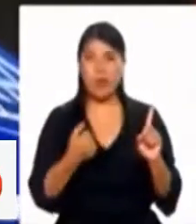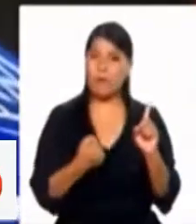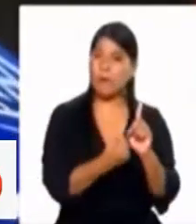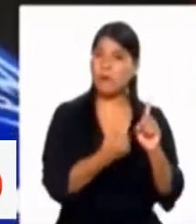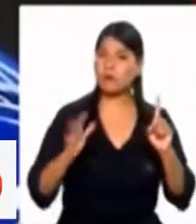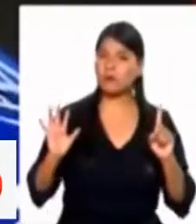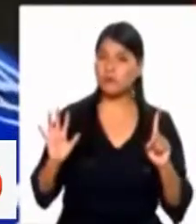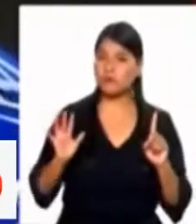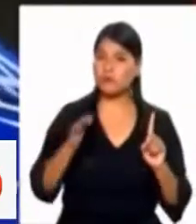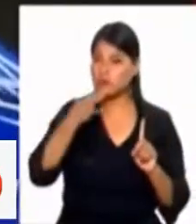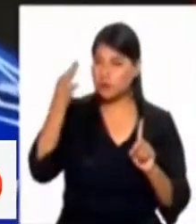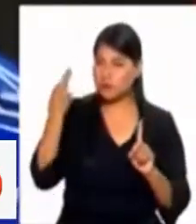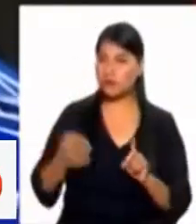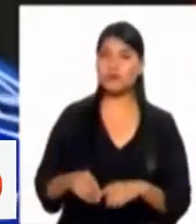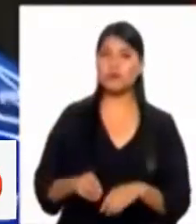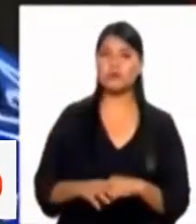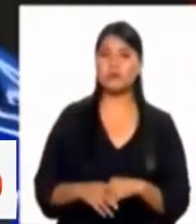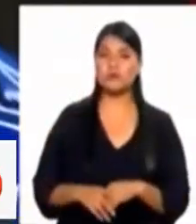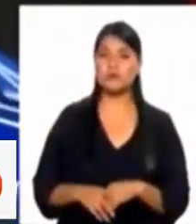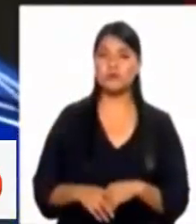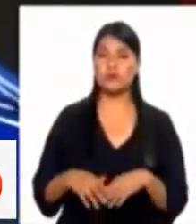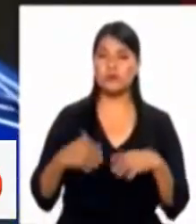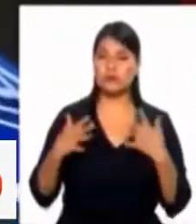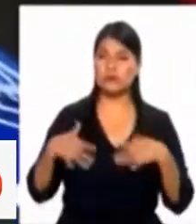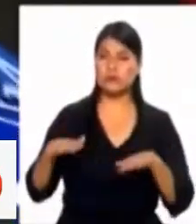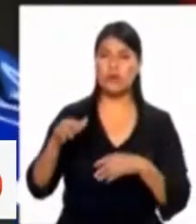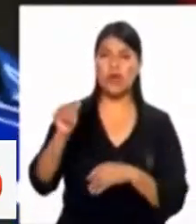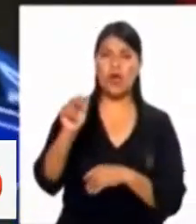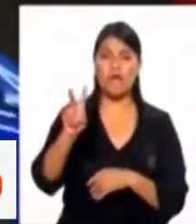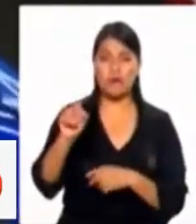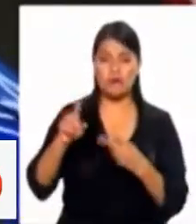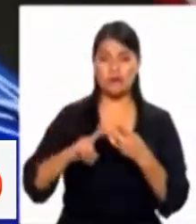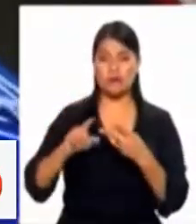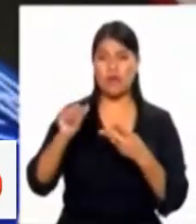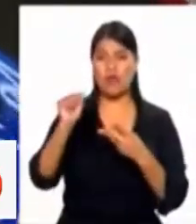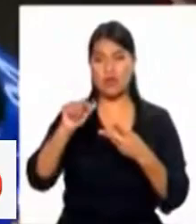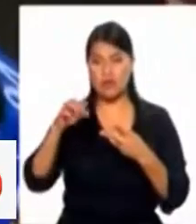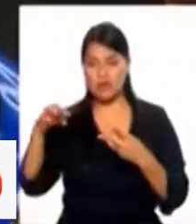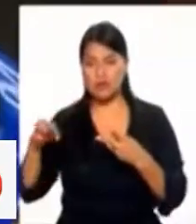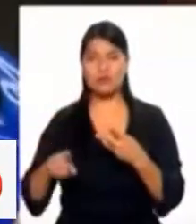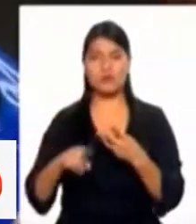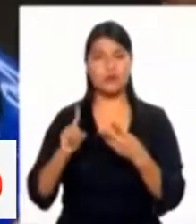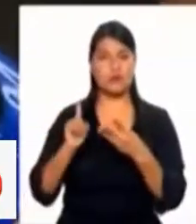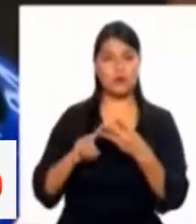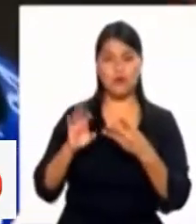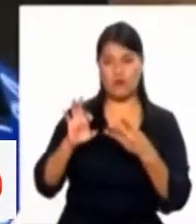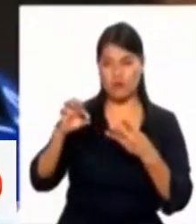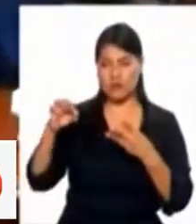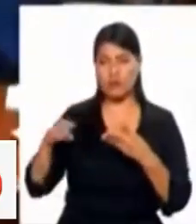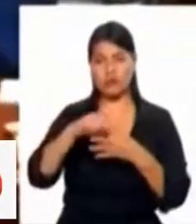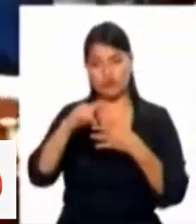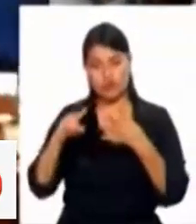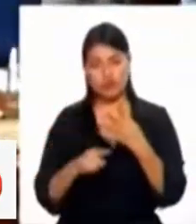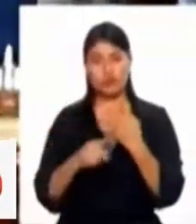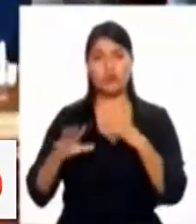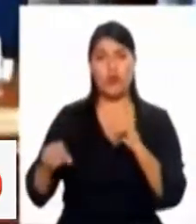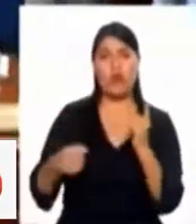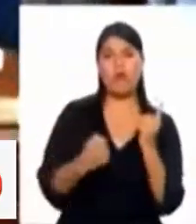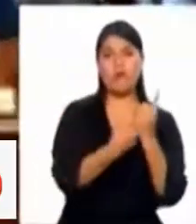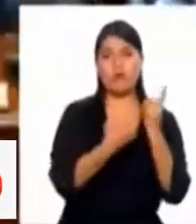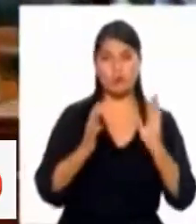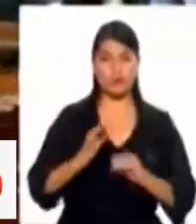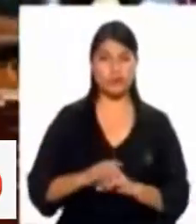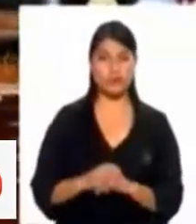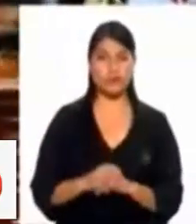Y debemos decirlo con su nombre. Es Perú Libre, es Avanza País, es Alianza para el Progreso y Fuerza Popular.